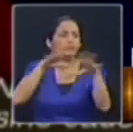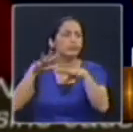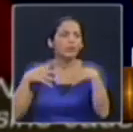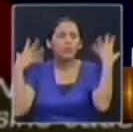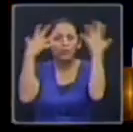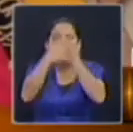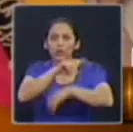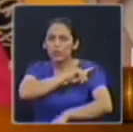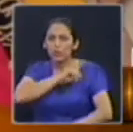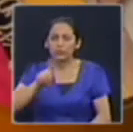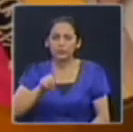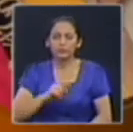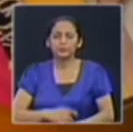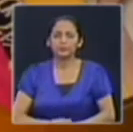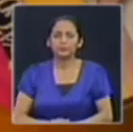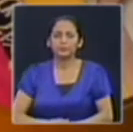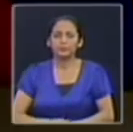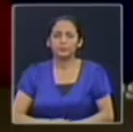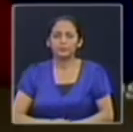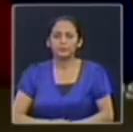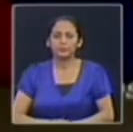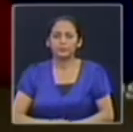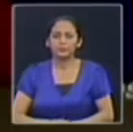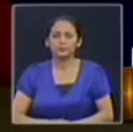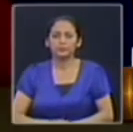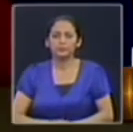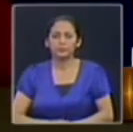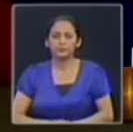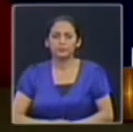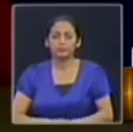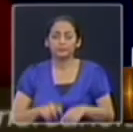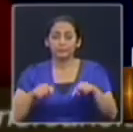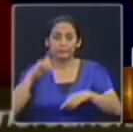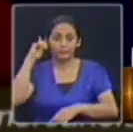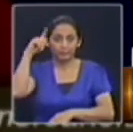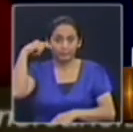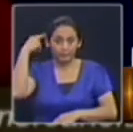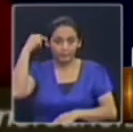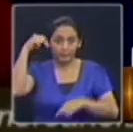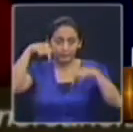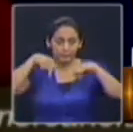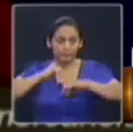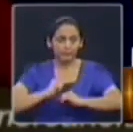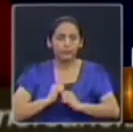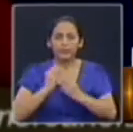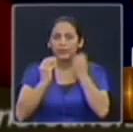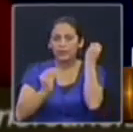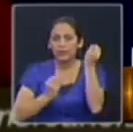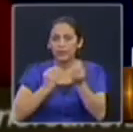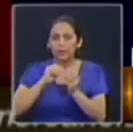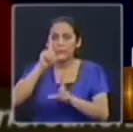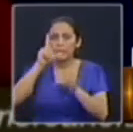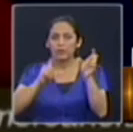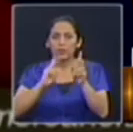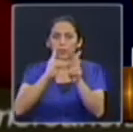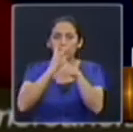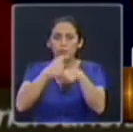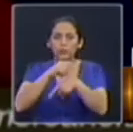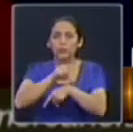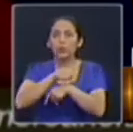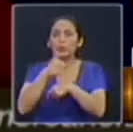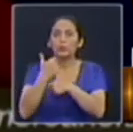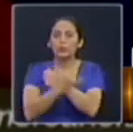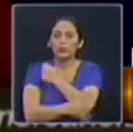pánico económico. Sobre el contrabando. Desde el inicio de mi gobierno hemos logrado evitar el ingreso ilegal de mercancías por más